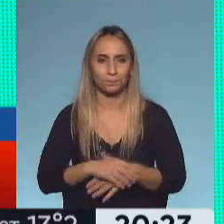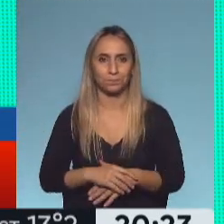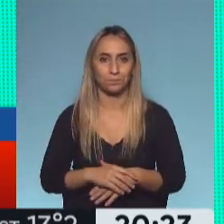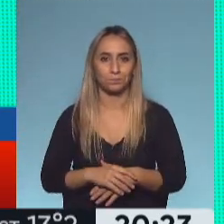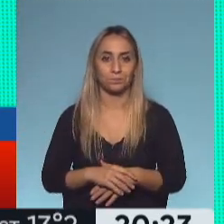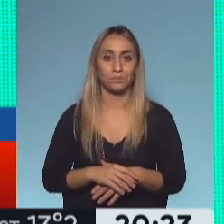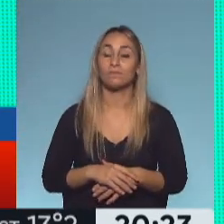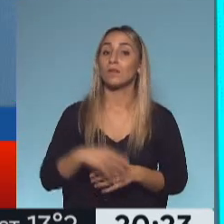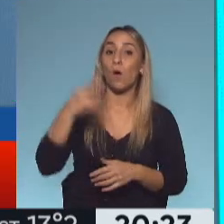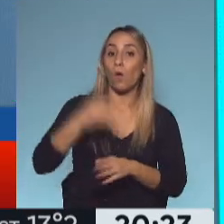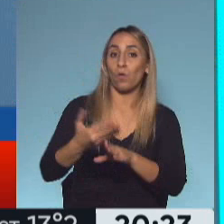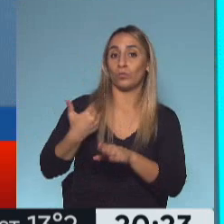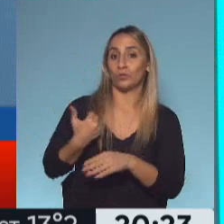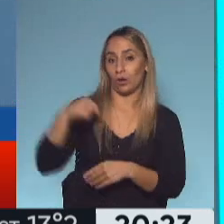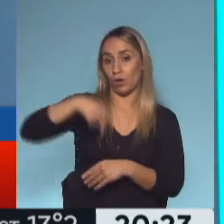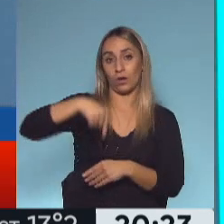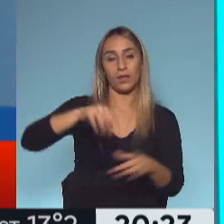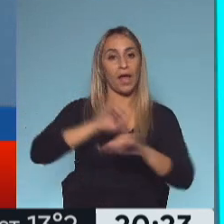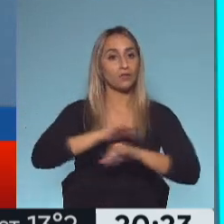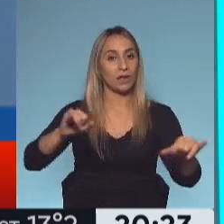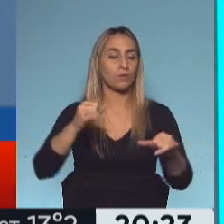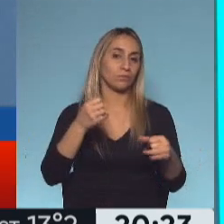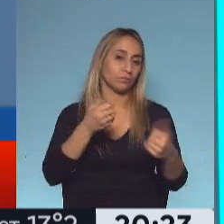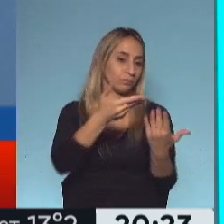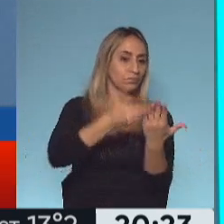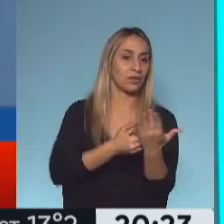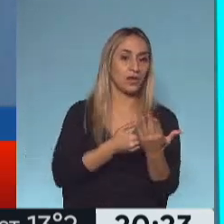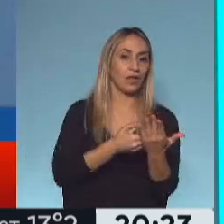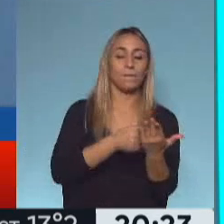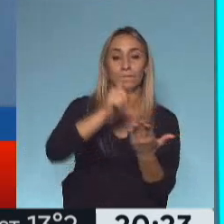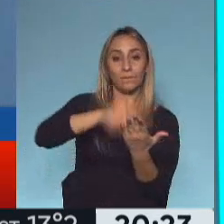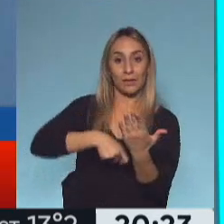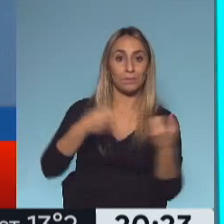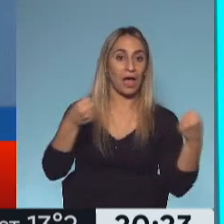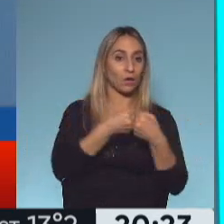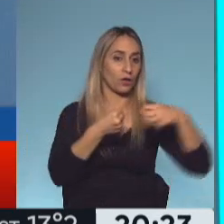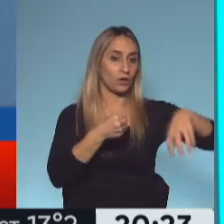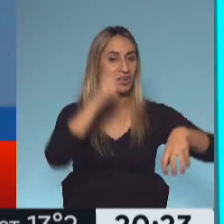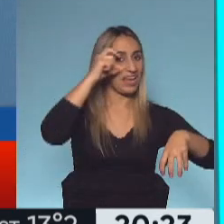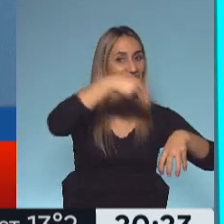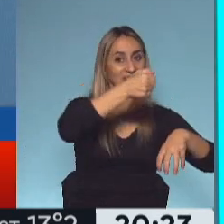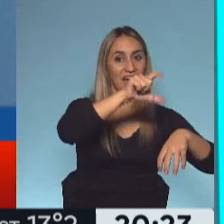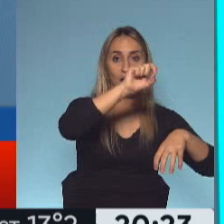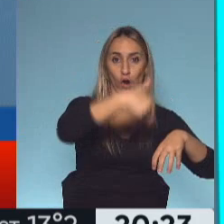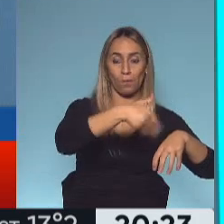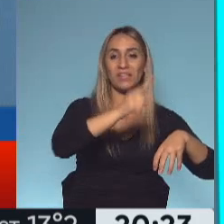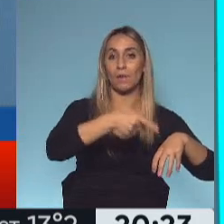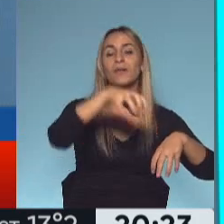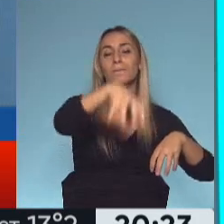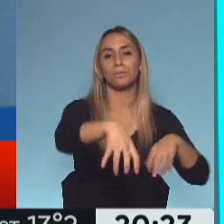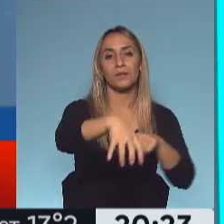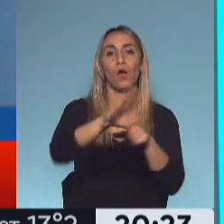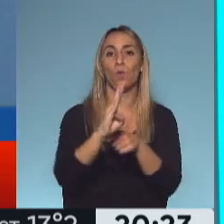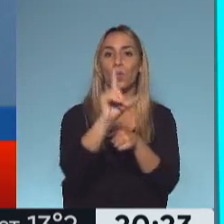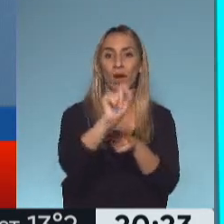justamente en el día de hoy anunciamos un acuerdo que firmamos con el ENACOM y el Banco Nación, donde vamos a generar un